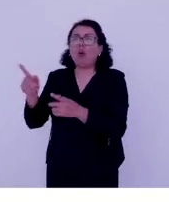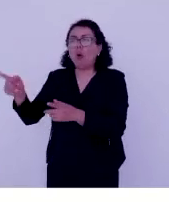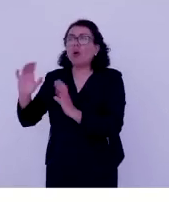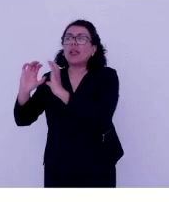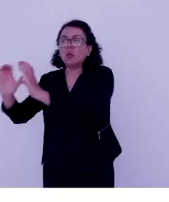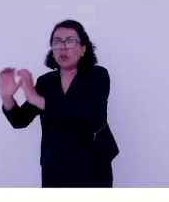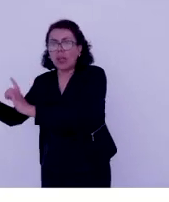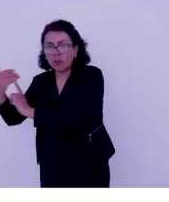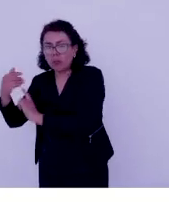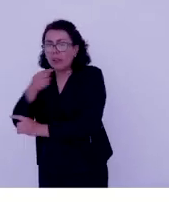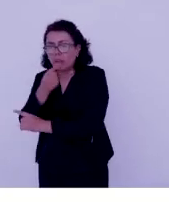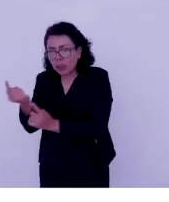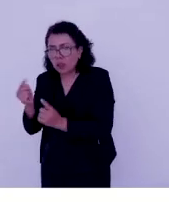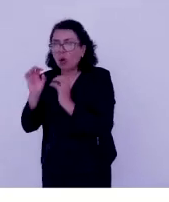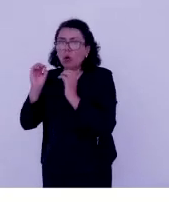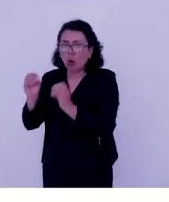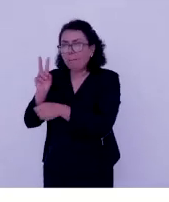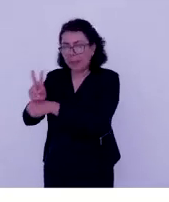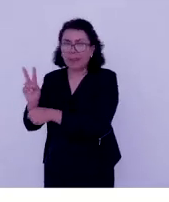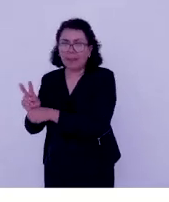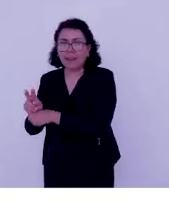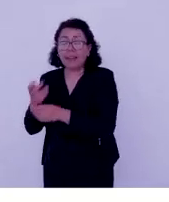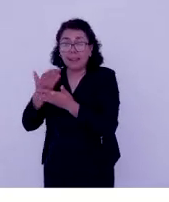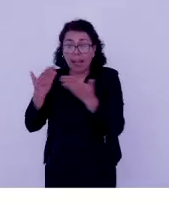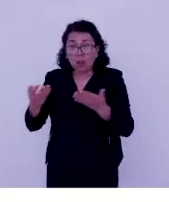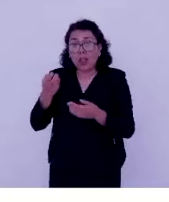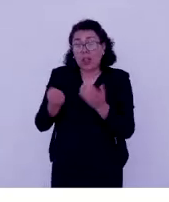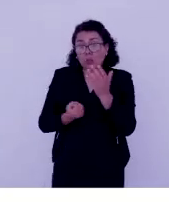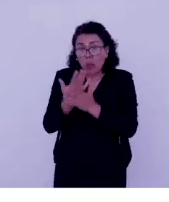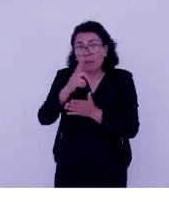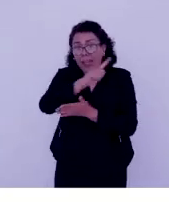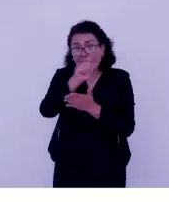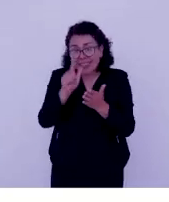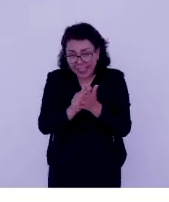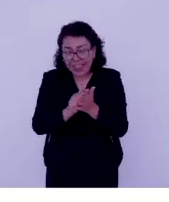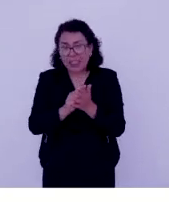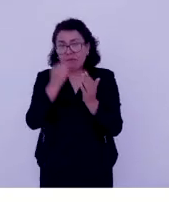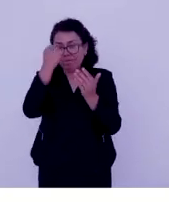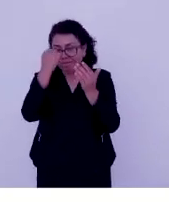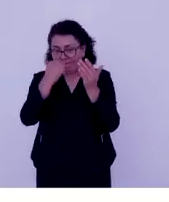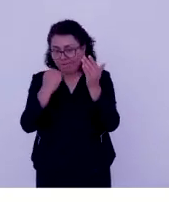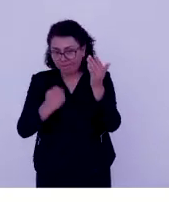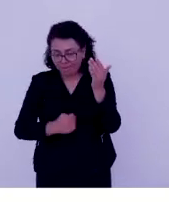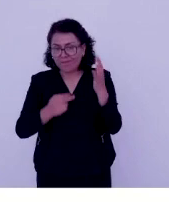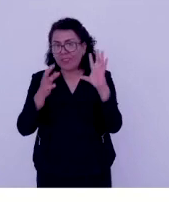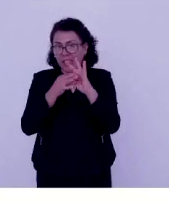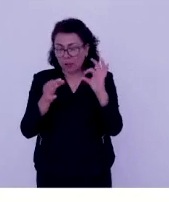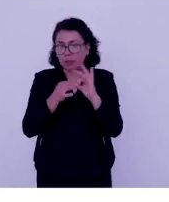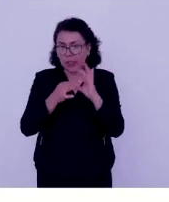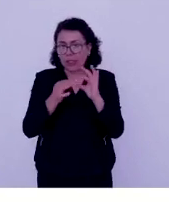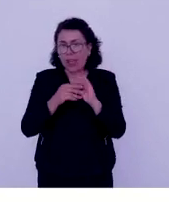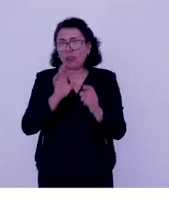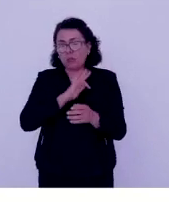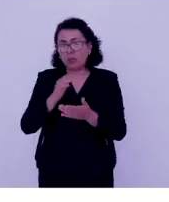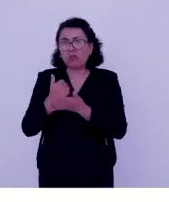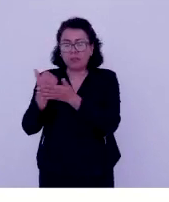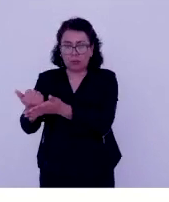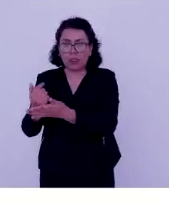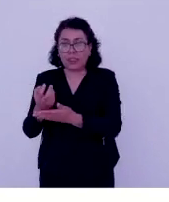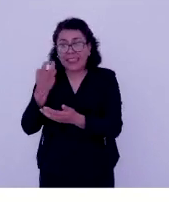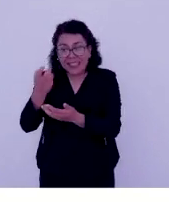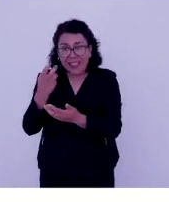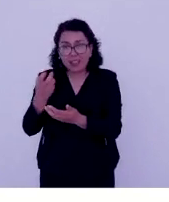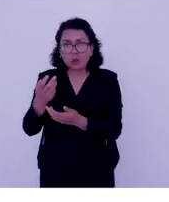convivencias lo anterior gracias a las nuevas disposiciones de la Ley orgánica que las dota de dichas facultades competenciales